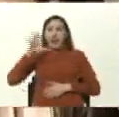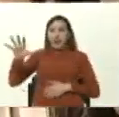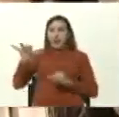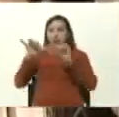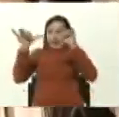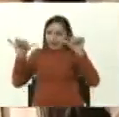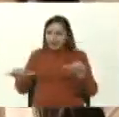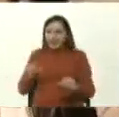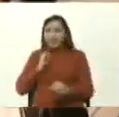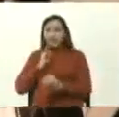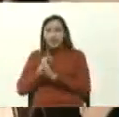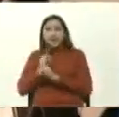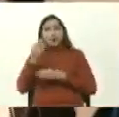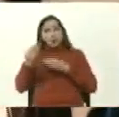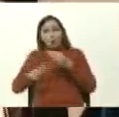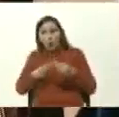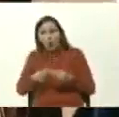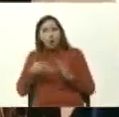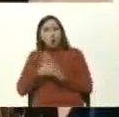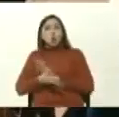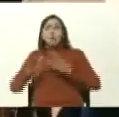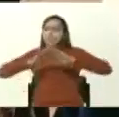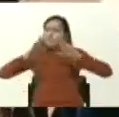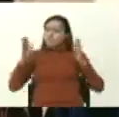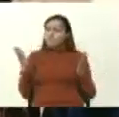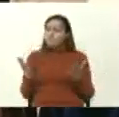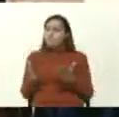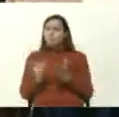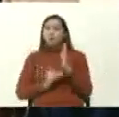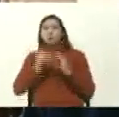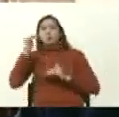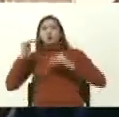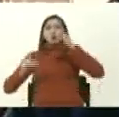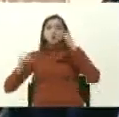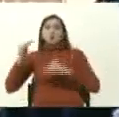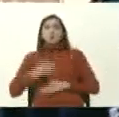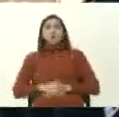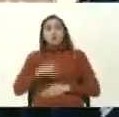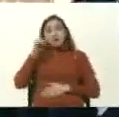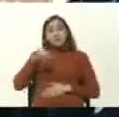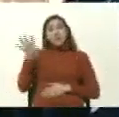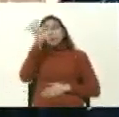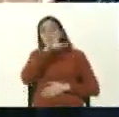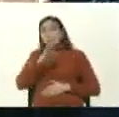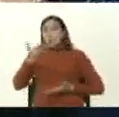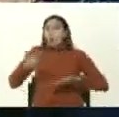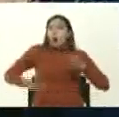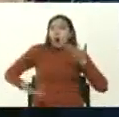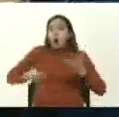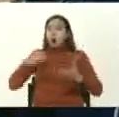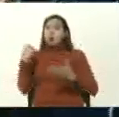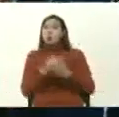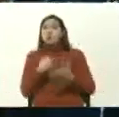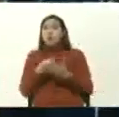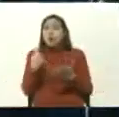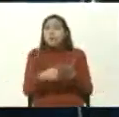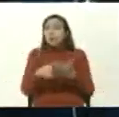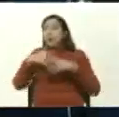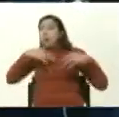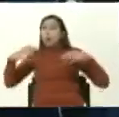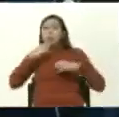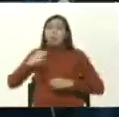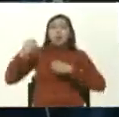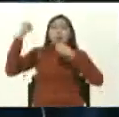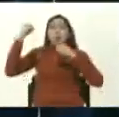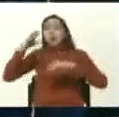patria, nos pone de punta en el mundo entero. Todavía hay países, vicepresidenta, en el mundo que están luchando por un pasaje estudiantil, que los reprimen,